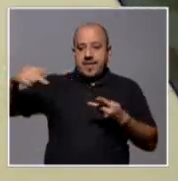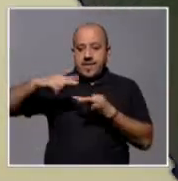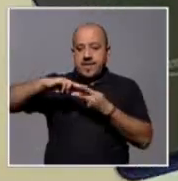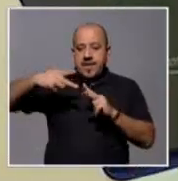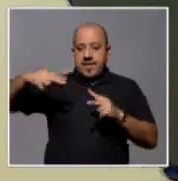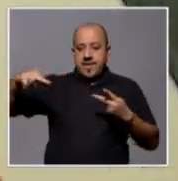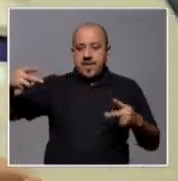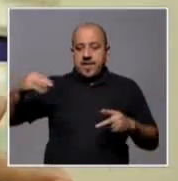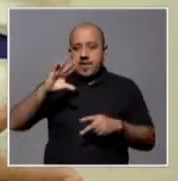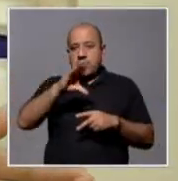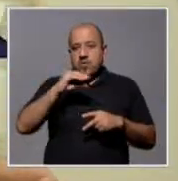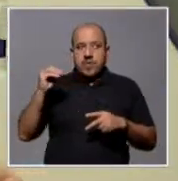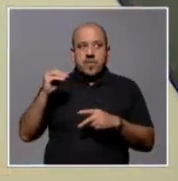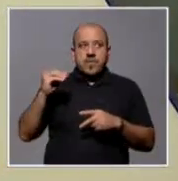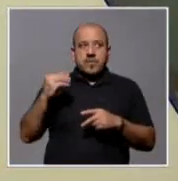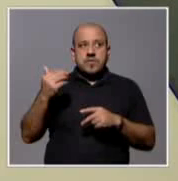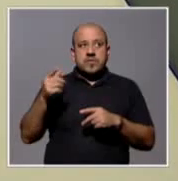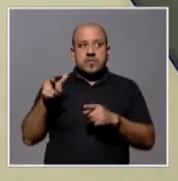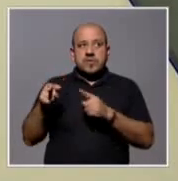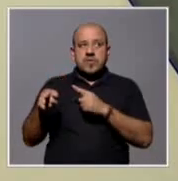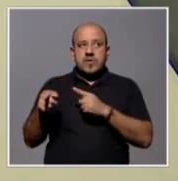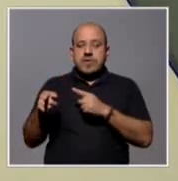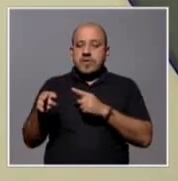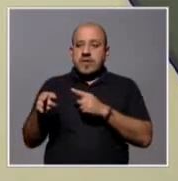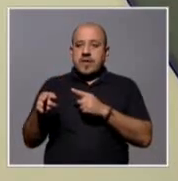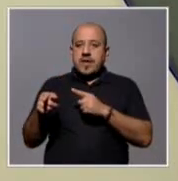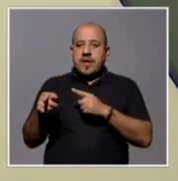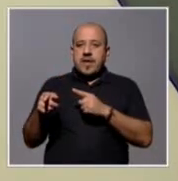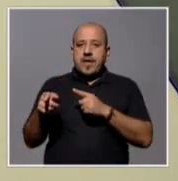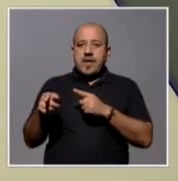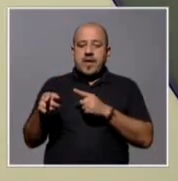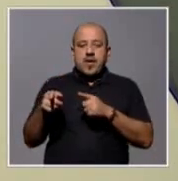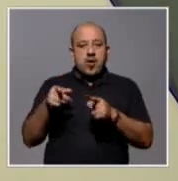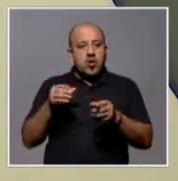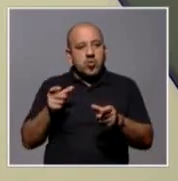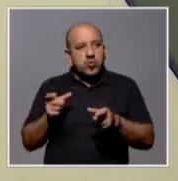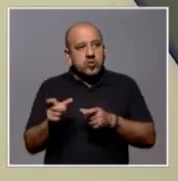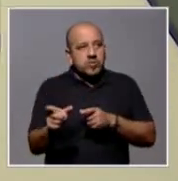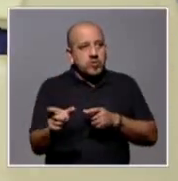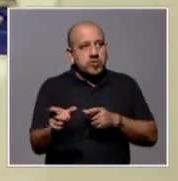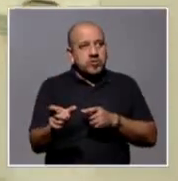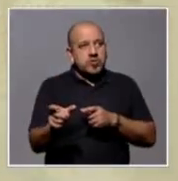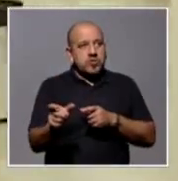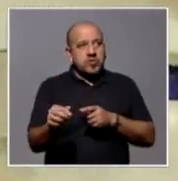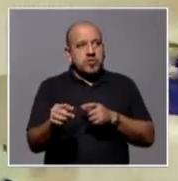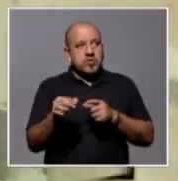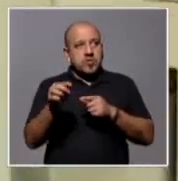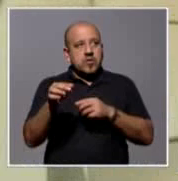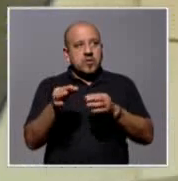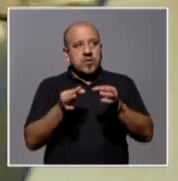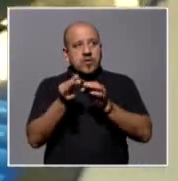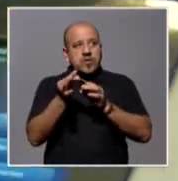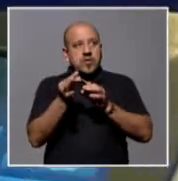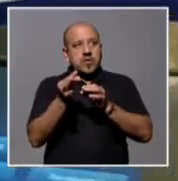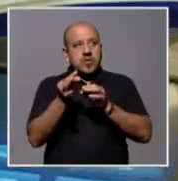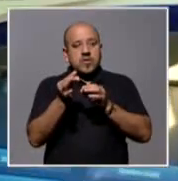lo copiamos en pequeños fragmentos, ¿sí? Y lo colocamos en este chip que está